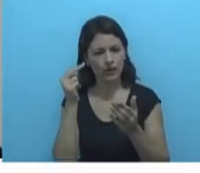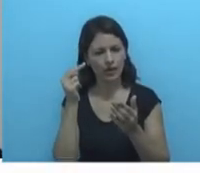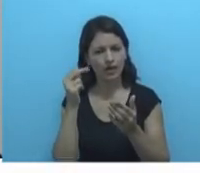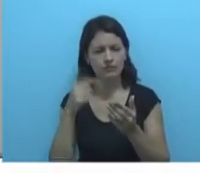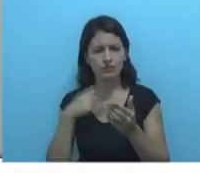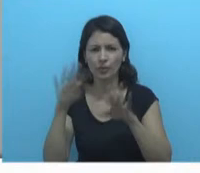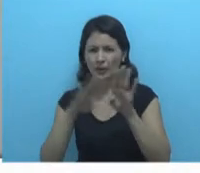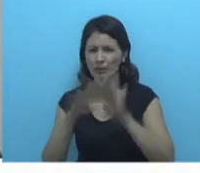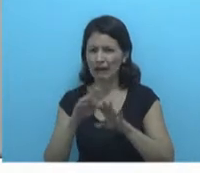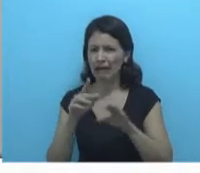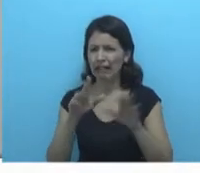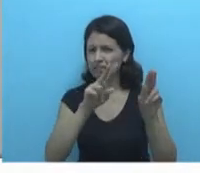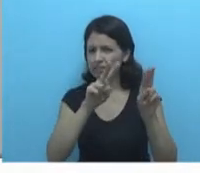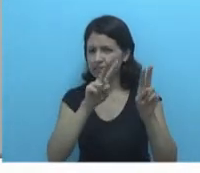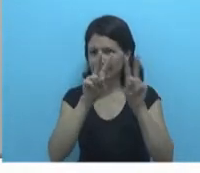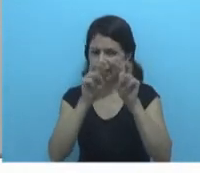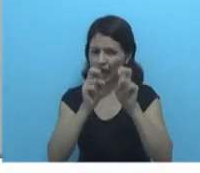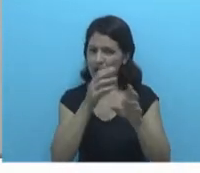y es del mismo tenor.